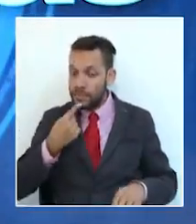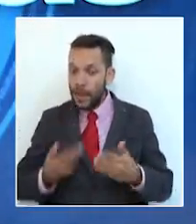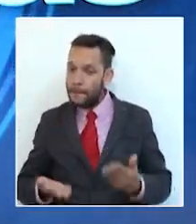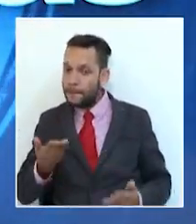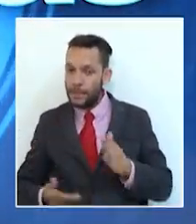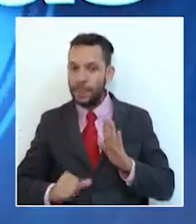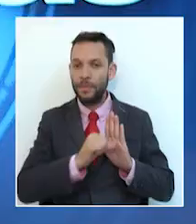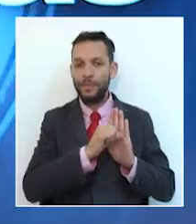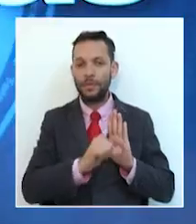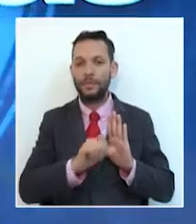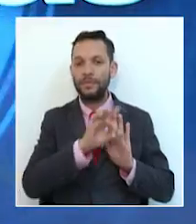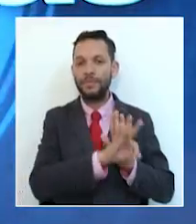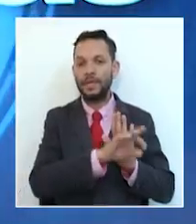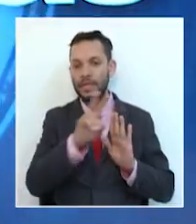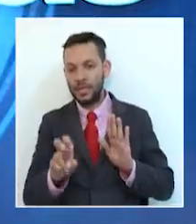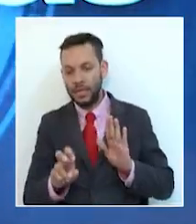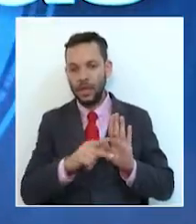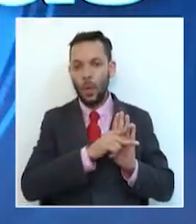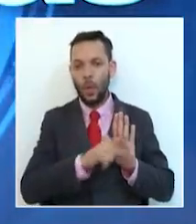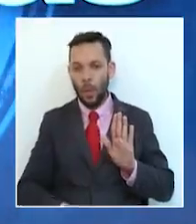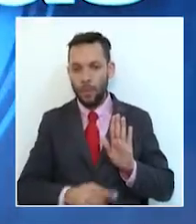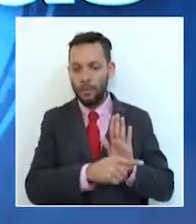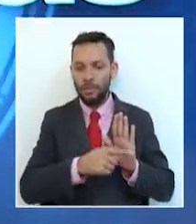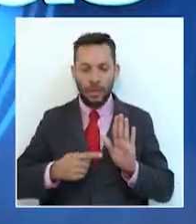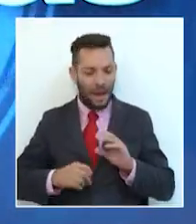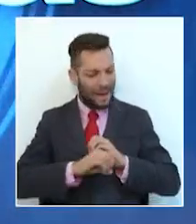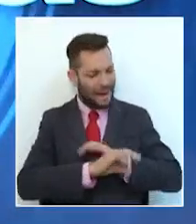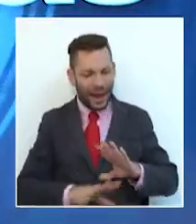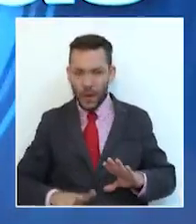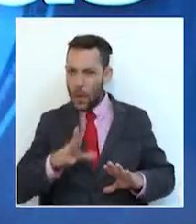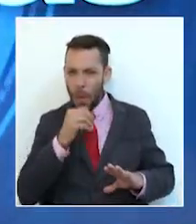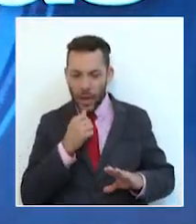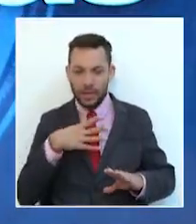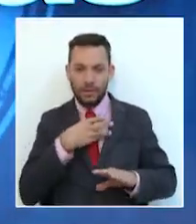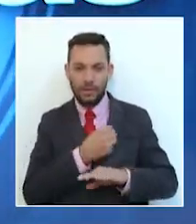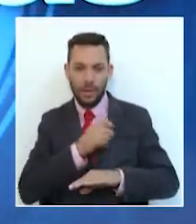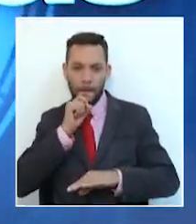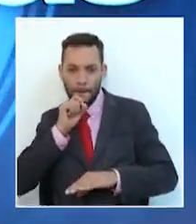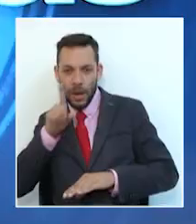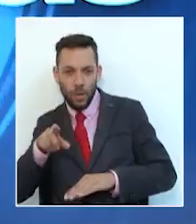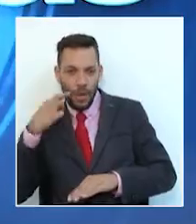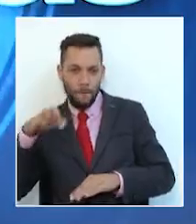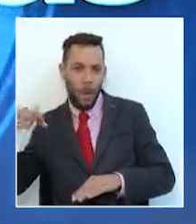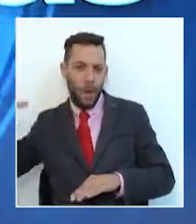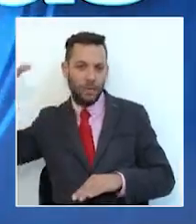en el artículo 37 de la Constitución. Sin embargo, no hay claridad. Por eso consultamos con expertos en el tema.